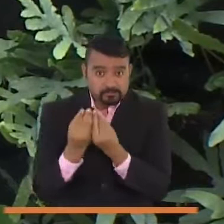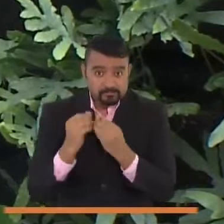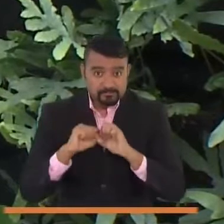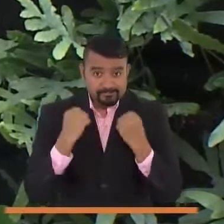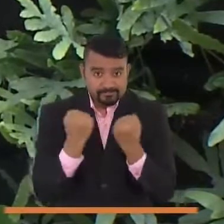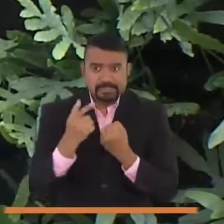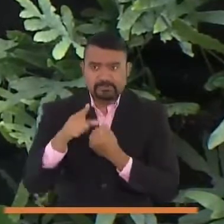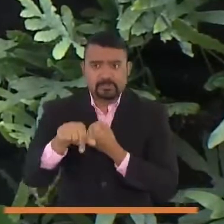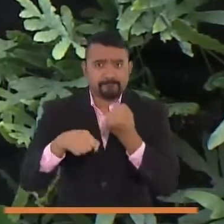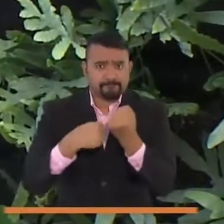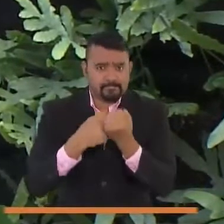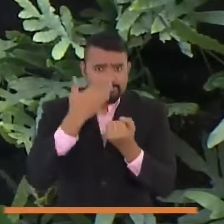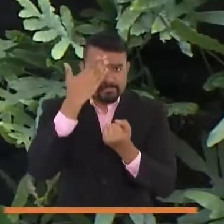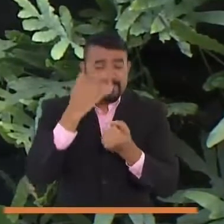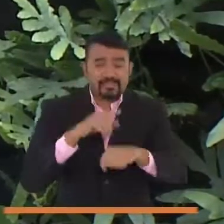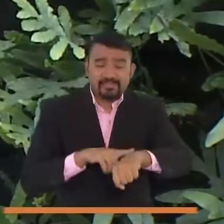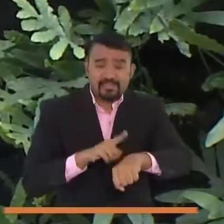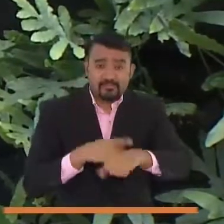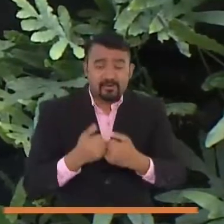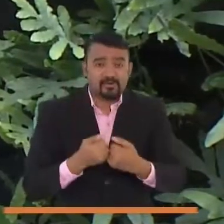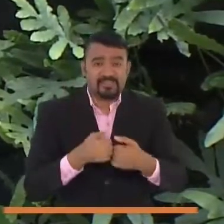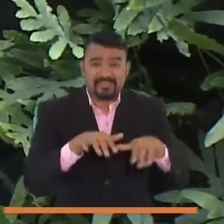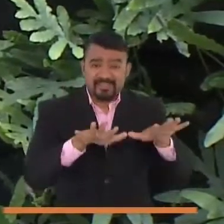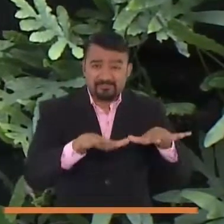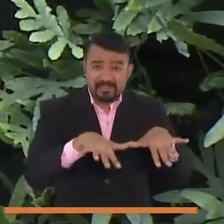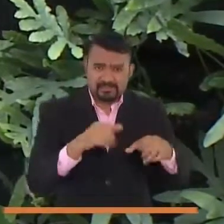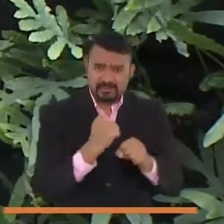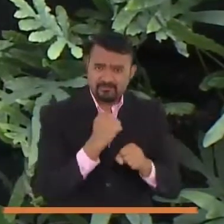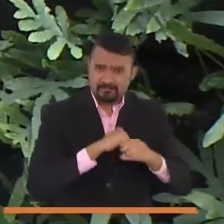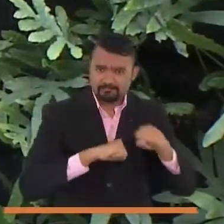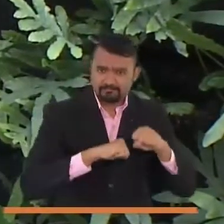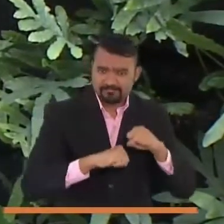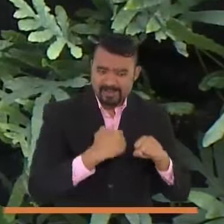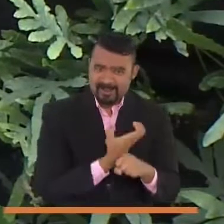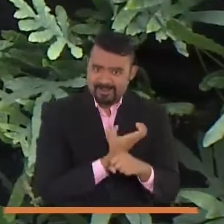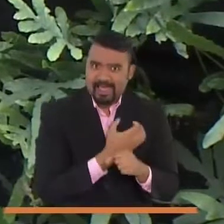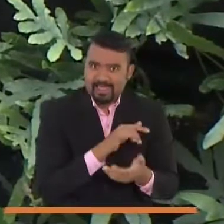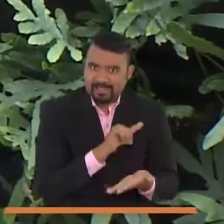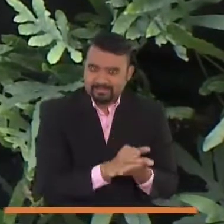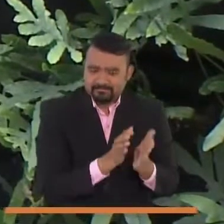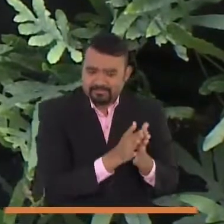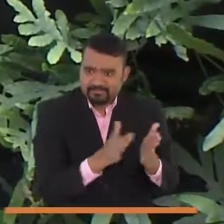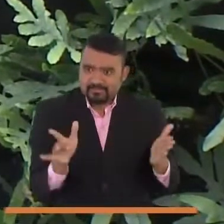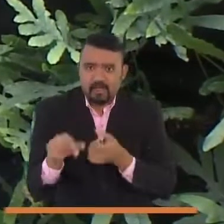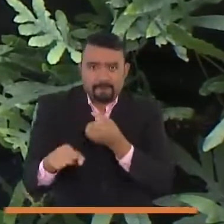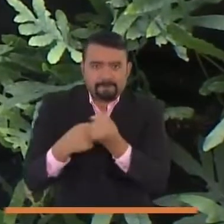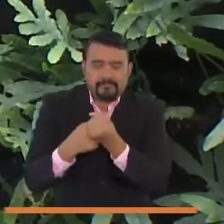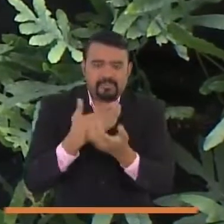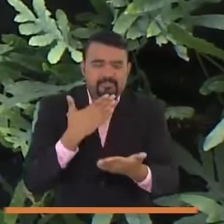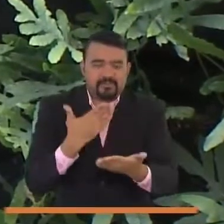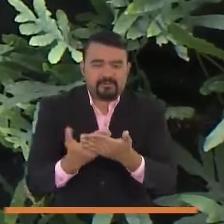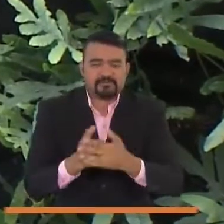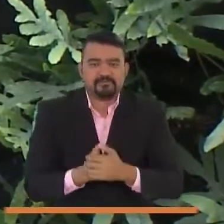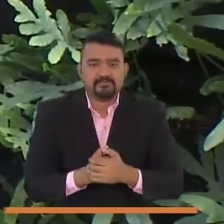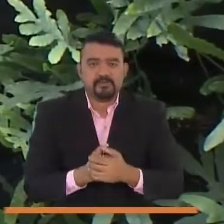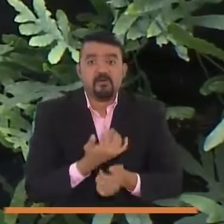10 meses de gobierno con todas las iniciativas que hemos presentado. También hacer un reconocimiento a todos los líderes